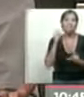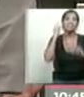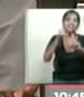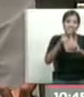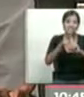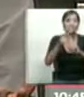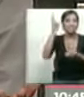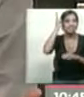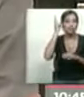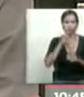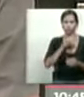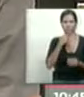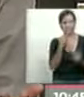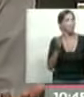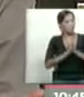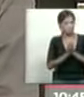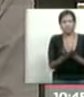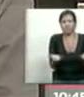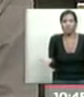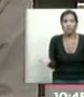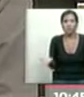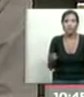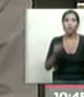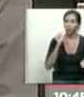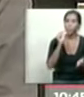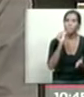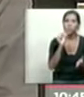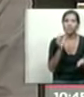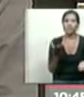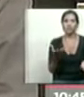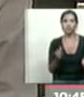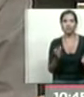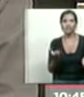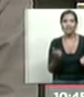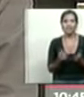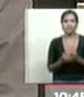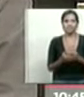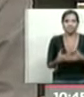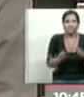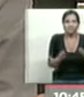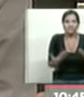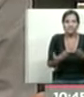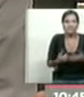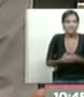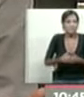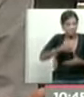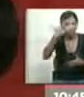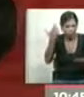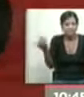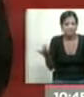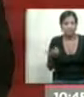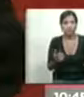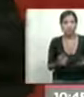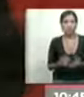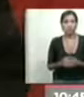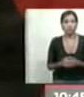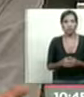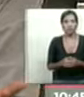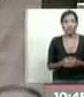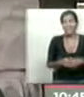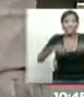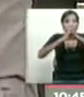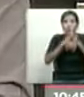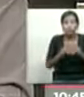nosotros decíamos, pero por favor, tengan un poquito de al menos de esmero, de empacho, de vergüenza. Pongan a alguien que no sea tan boleta. Es que todos